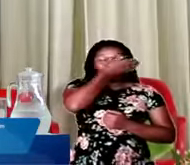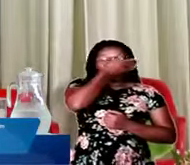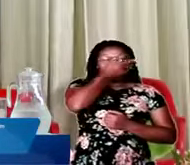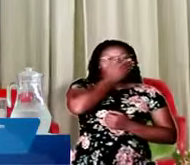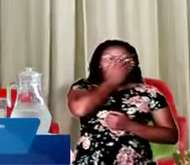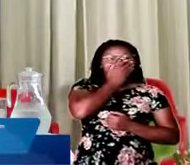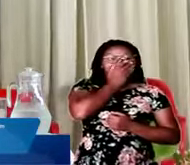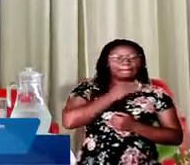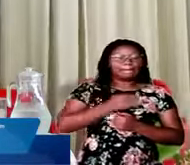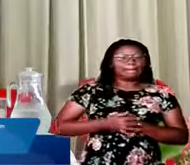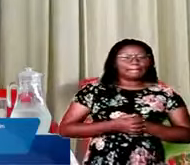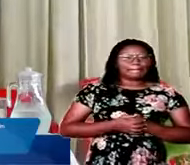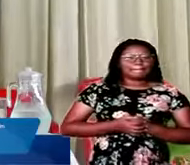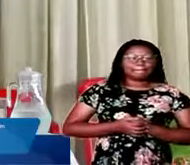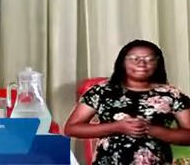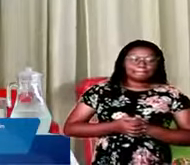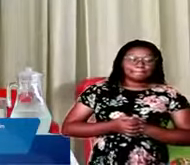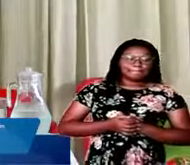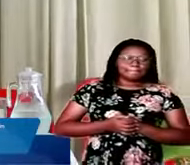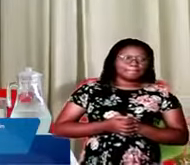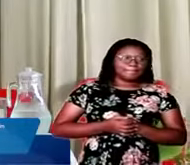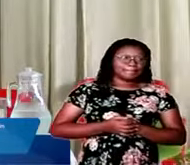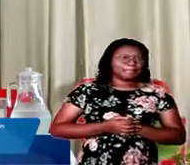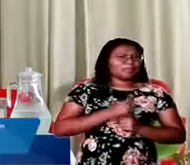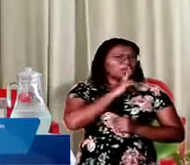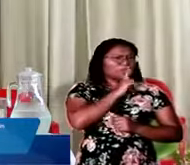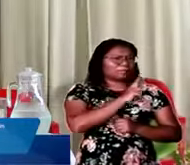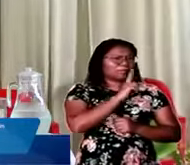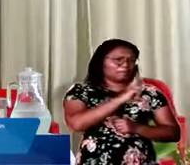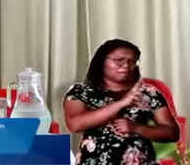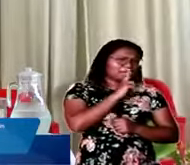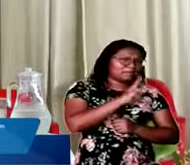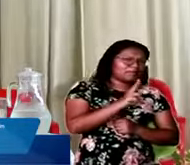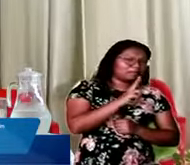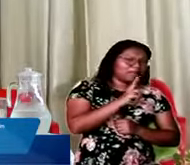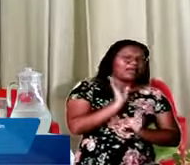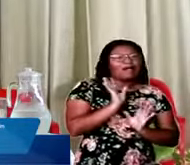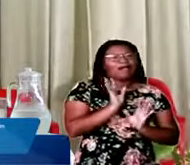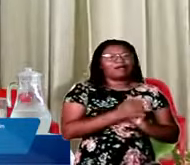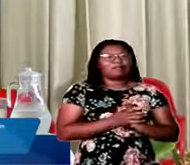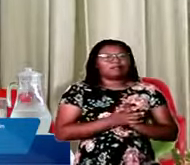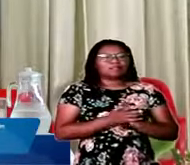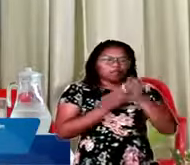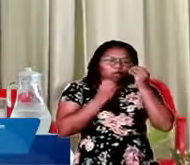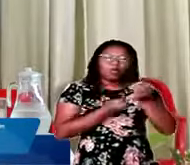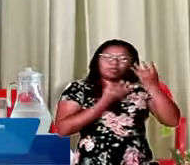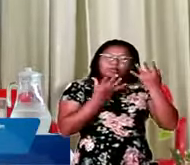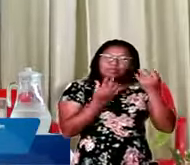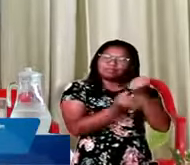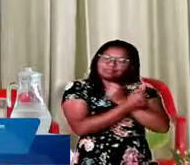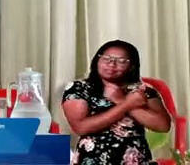Así que, aunque tenía toda la respuesta, el Señor le dice, haz esto y tendrás la vida eterna.